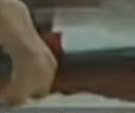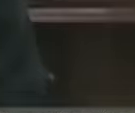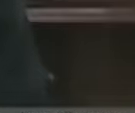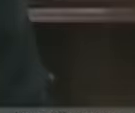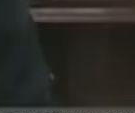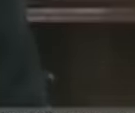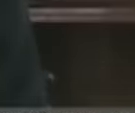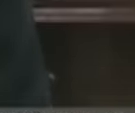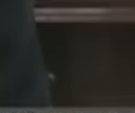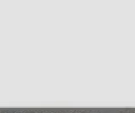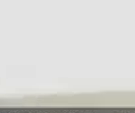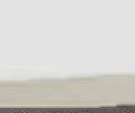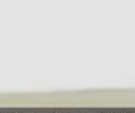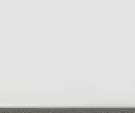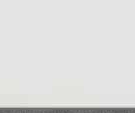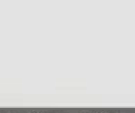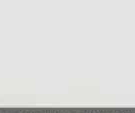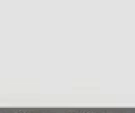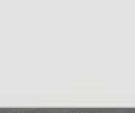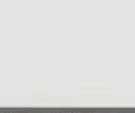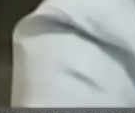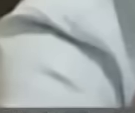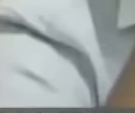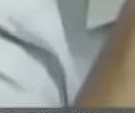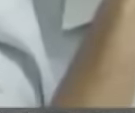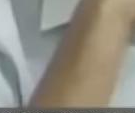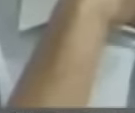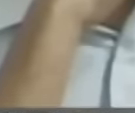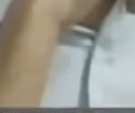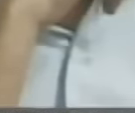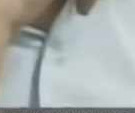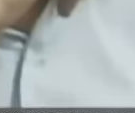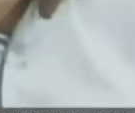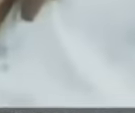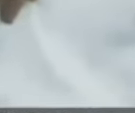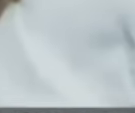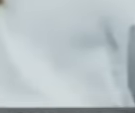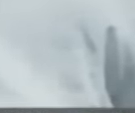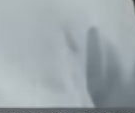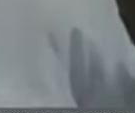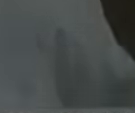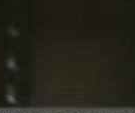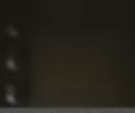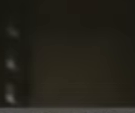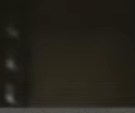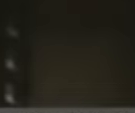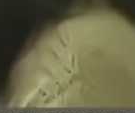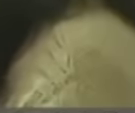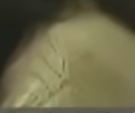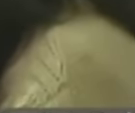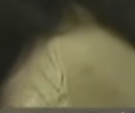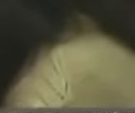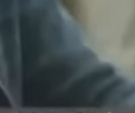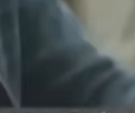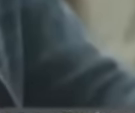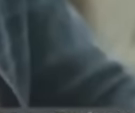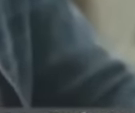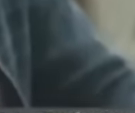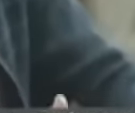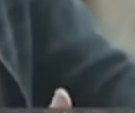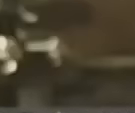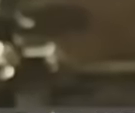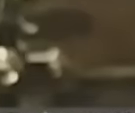para actuar ya las comunas. Y por tanto, eso nos obliga a nosotros. ¿A qué? No